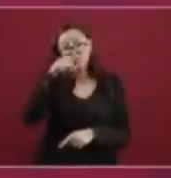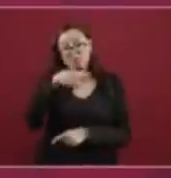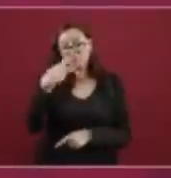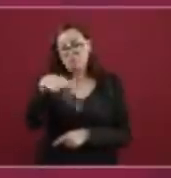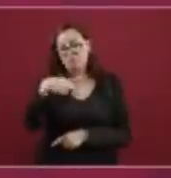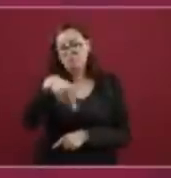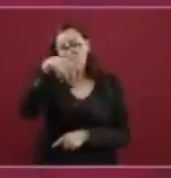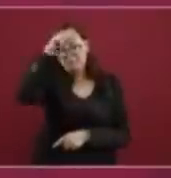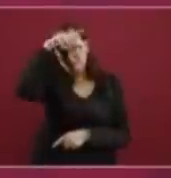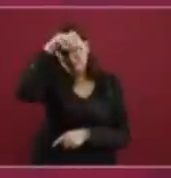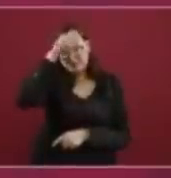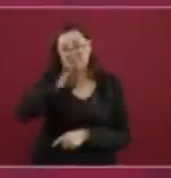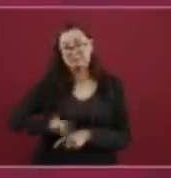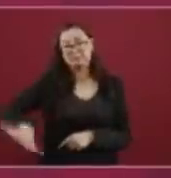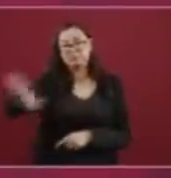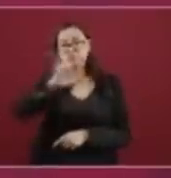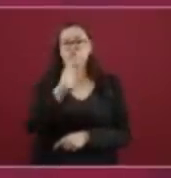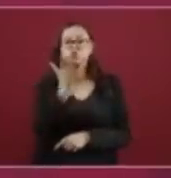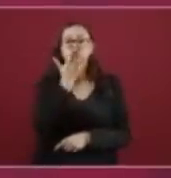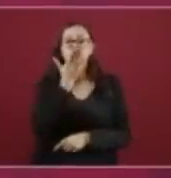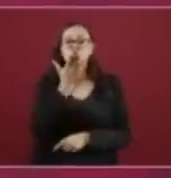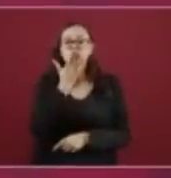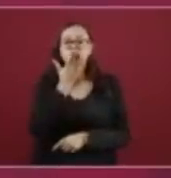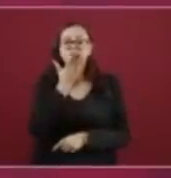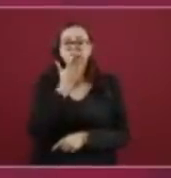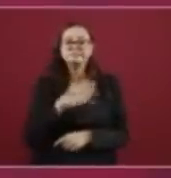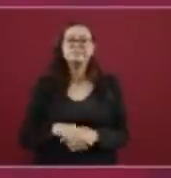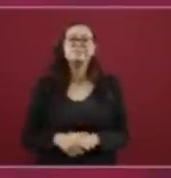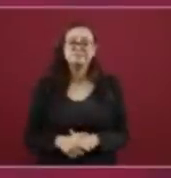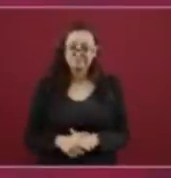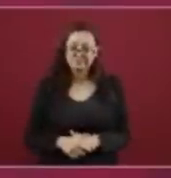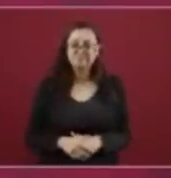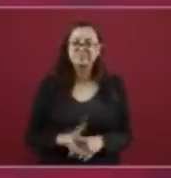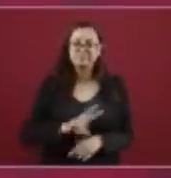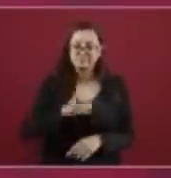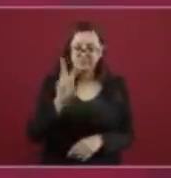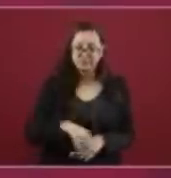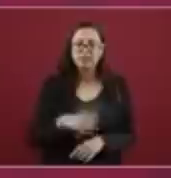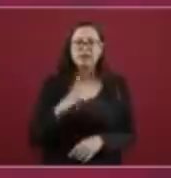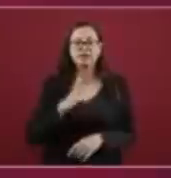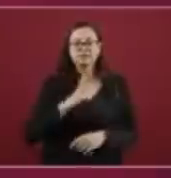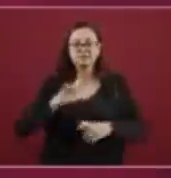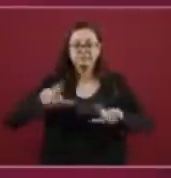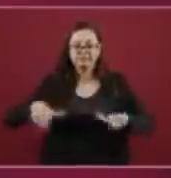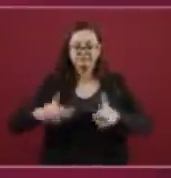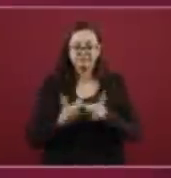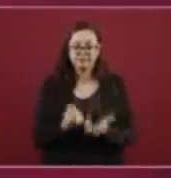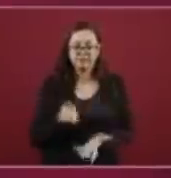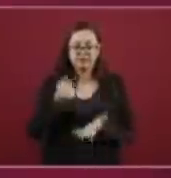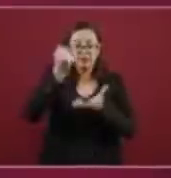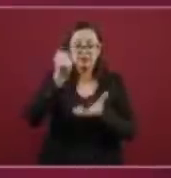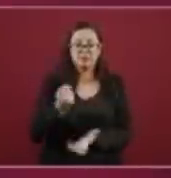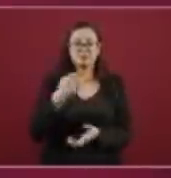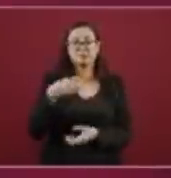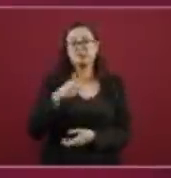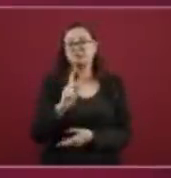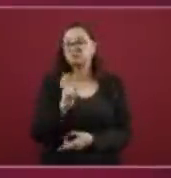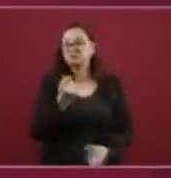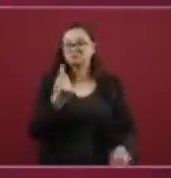en Sonora, en efecto se creó un fideicomiso, pero hay inconformidad,